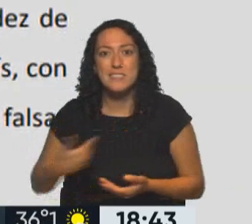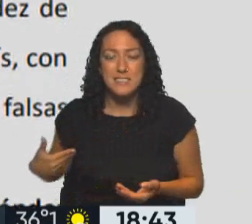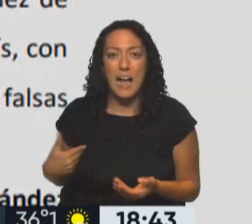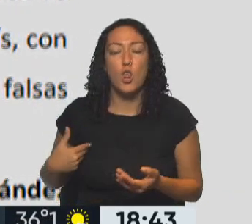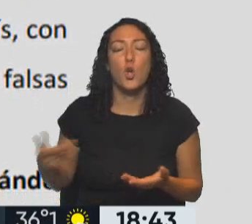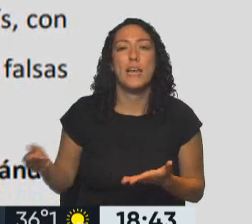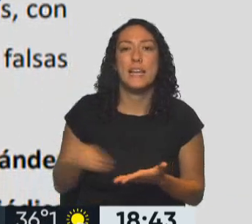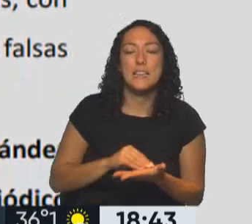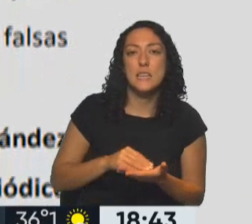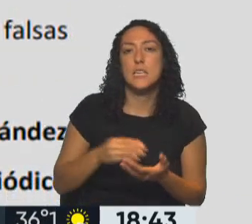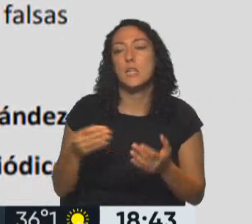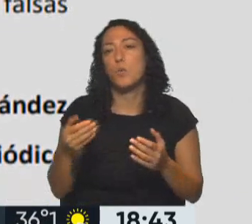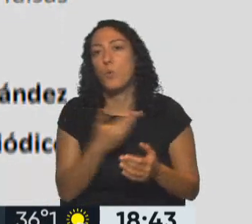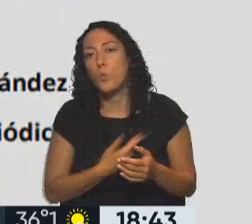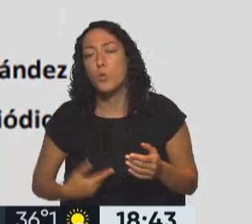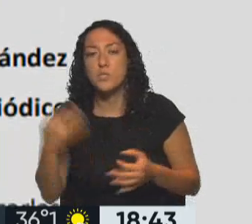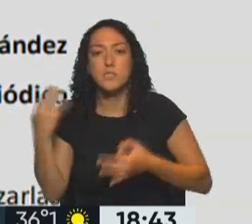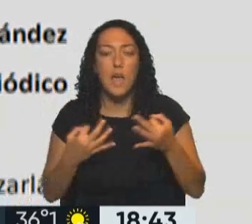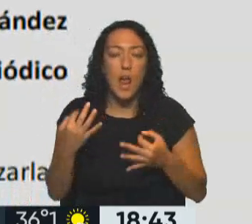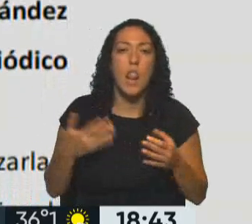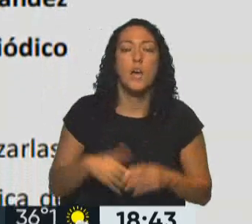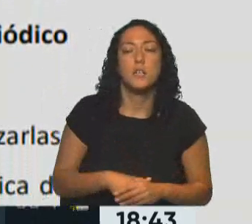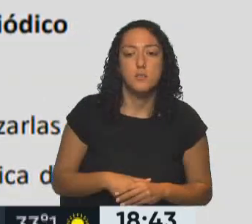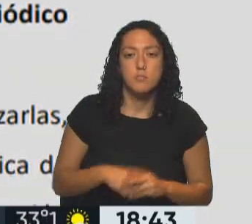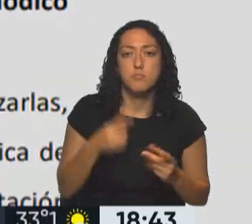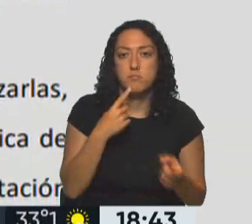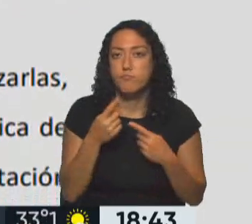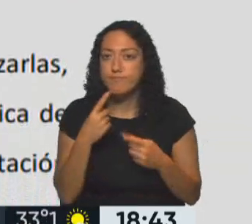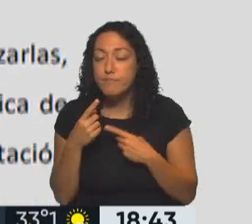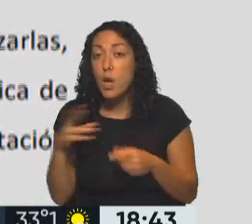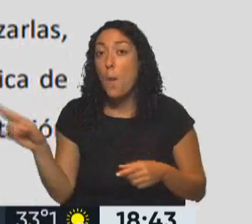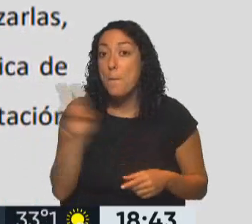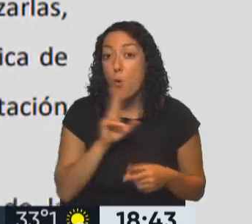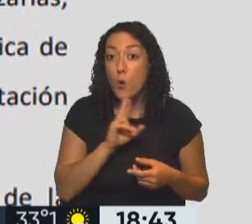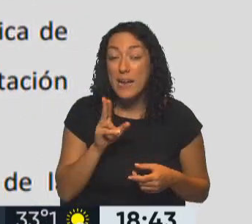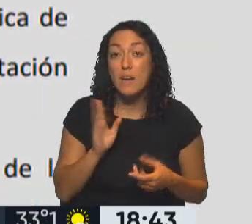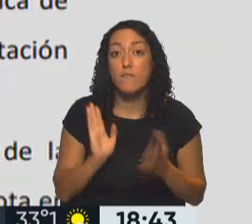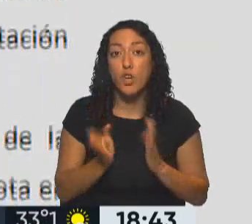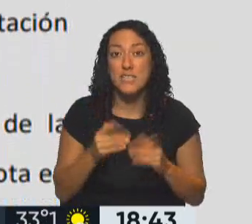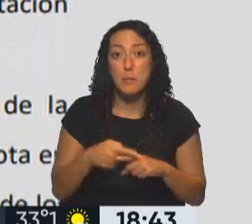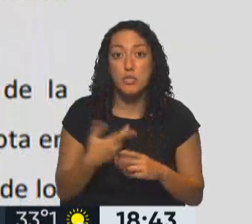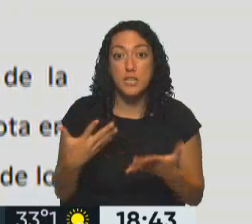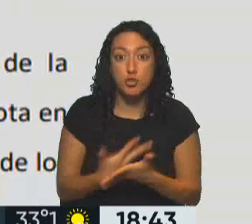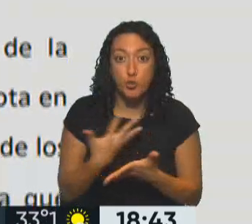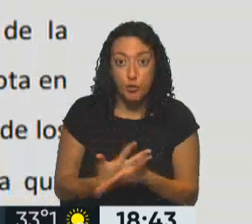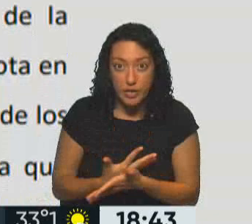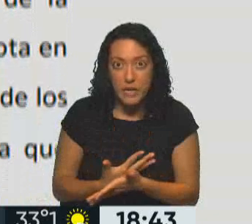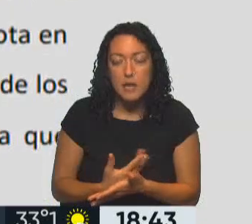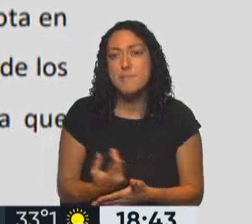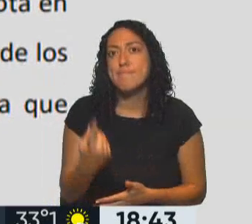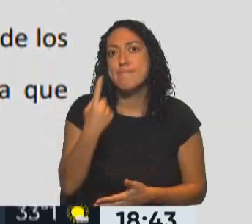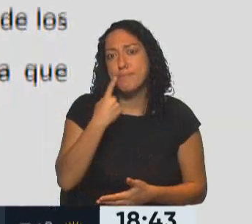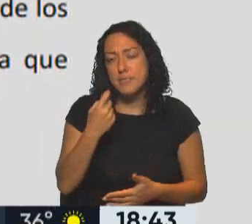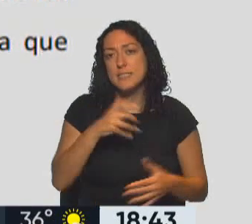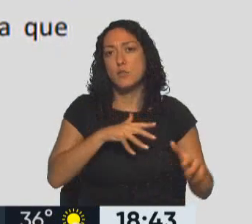legislativo judicial y Ejecutivo en el caso de las mujeres que han sufrido violencia política vemos algunos